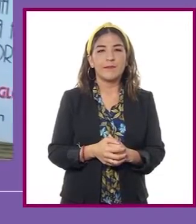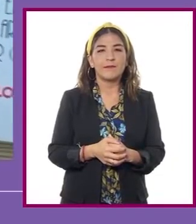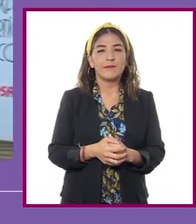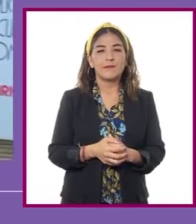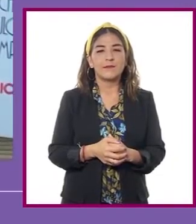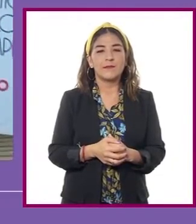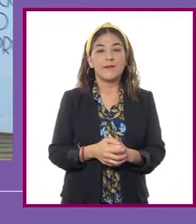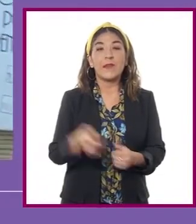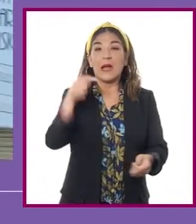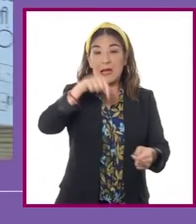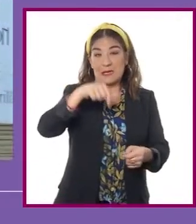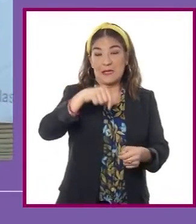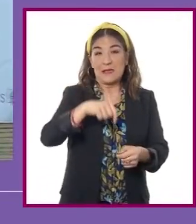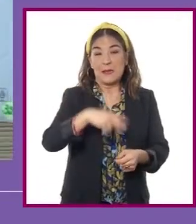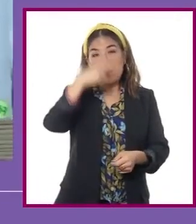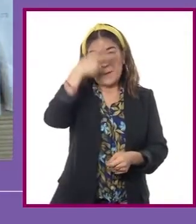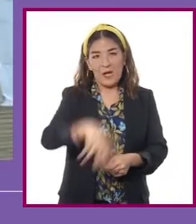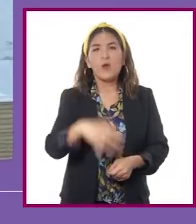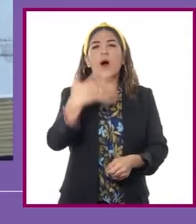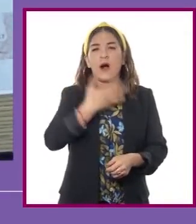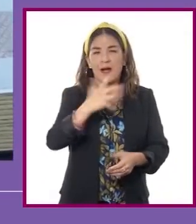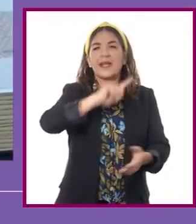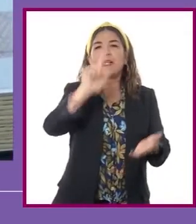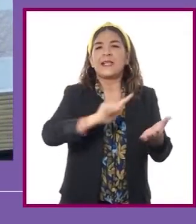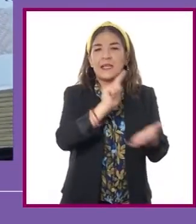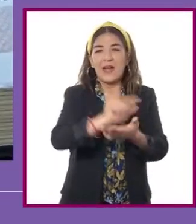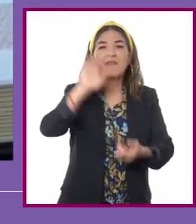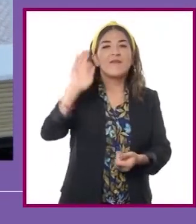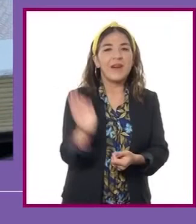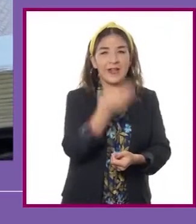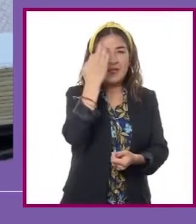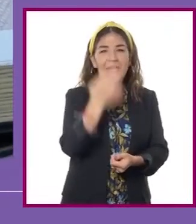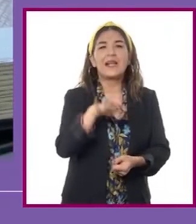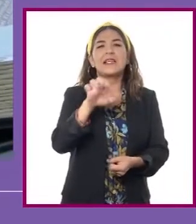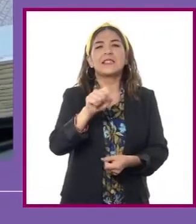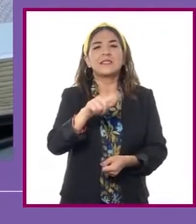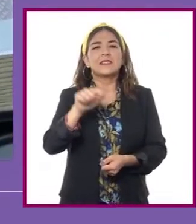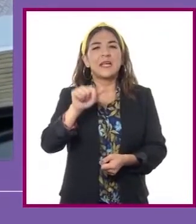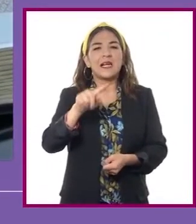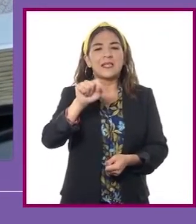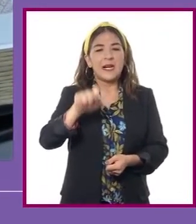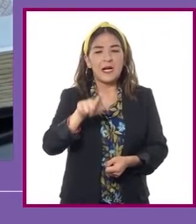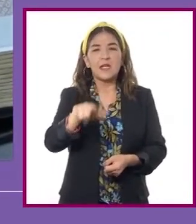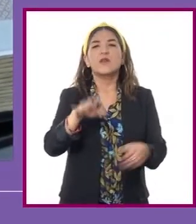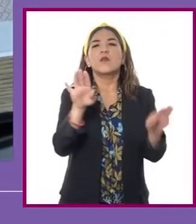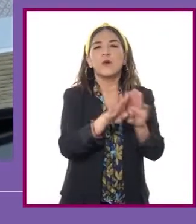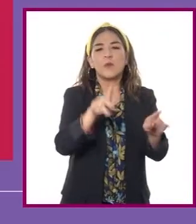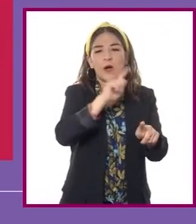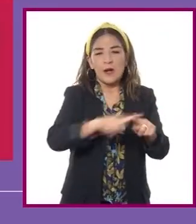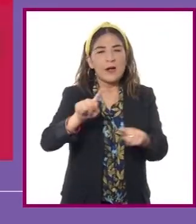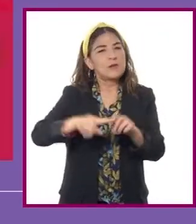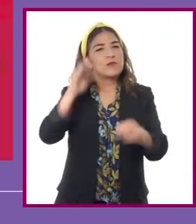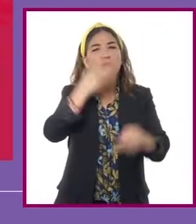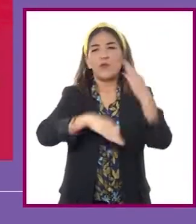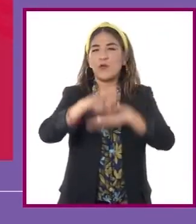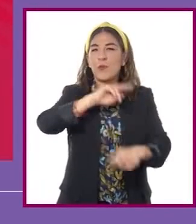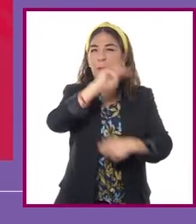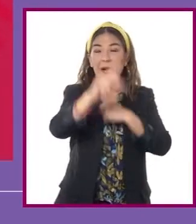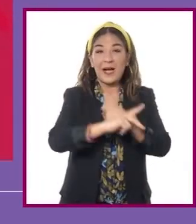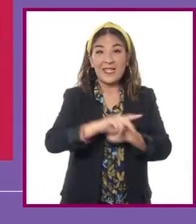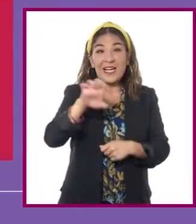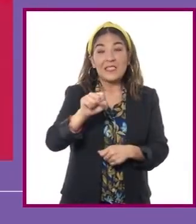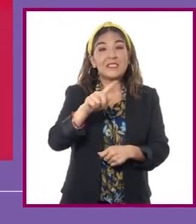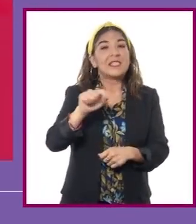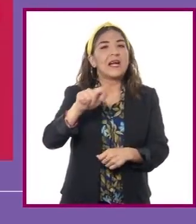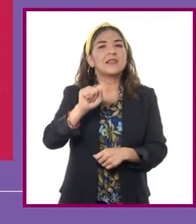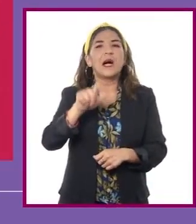En nuestro país contamos con leyes federales y estatales. Las federales son aplicadas en todo el país y las estatales rigen